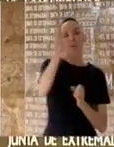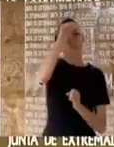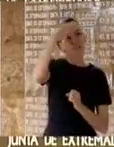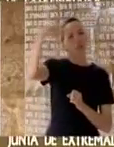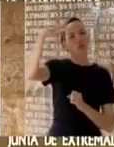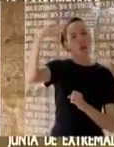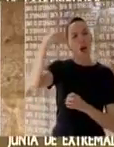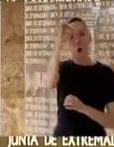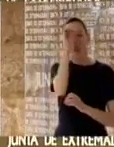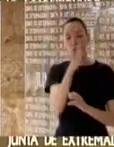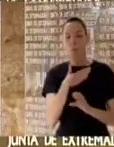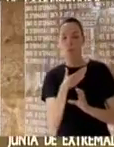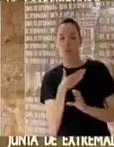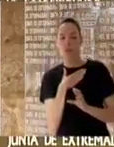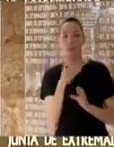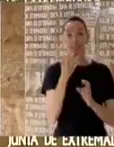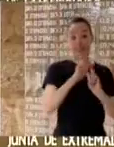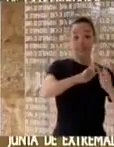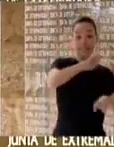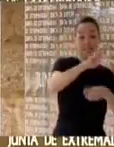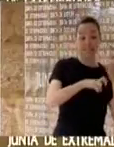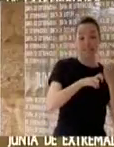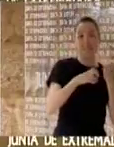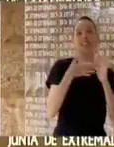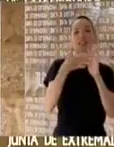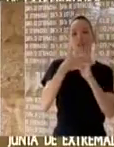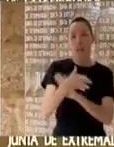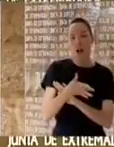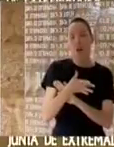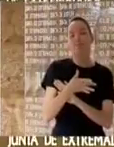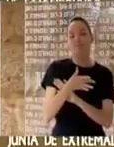lo que estamos haciendo es proteger un bien jurídico como es la Constitución española.